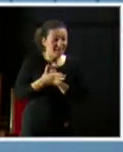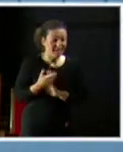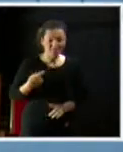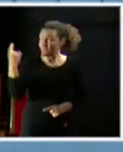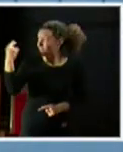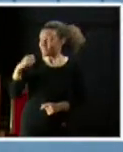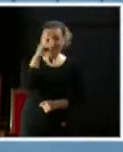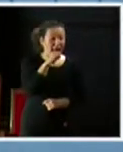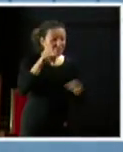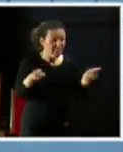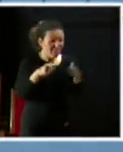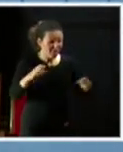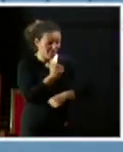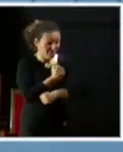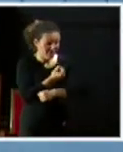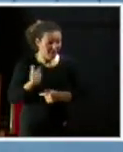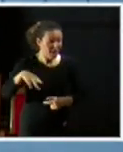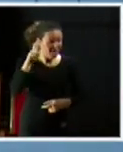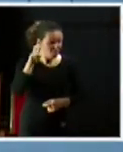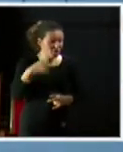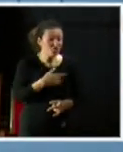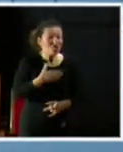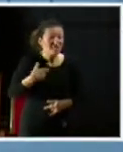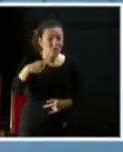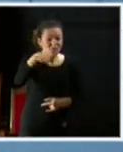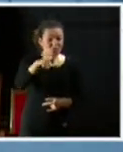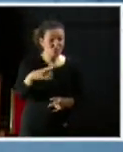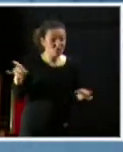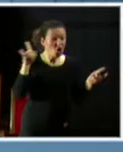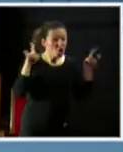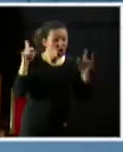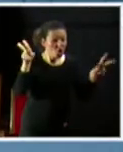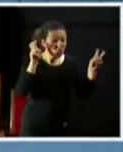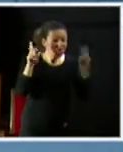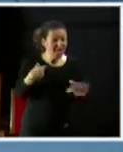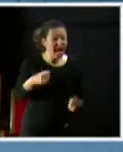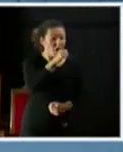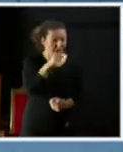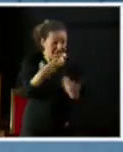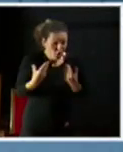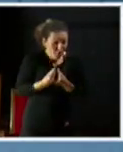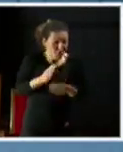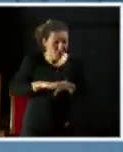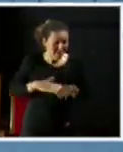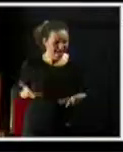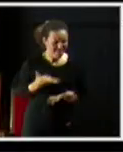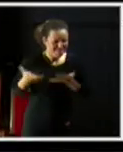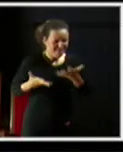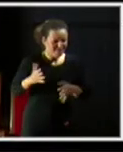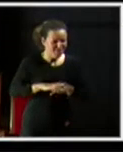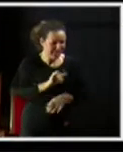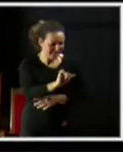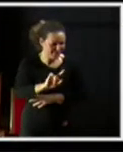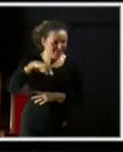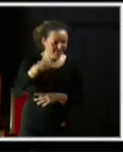este villancico una o dos veces entonces yo quiero que ahora lo que usemos en un momento y que lo que antes conmigo y así ya vamos entrando en calado para la semana que viene vale